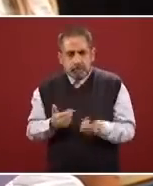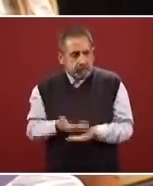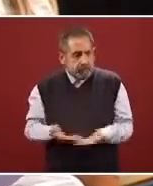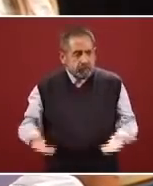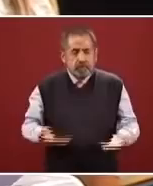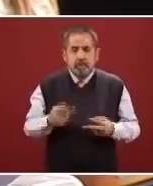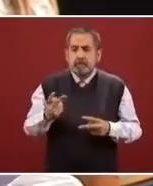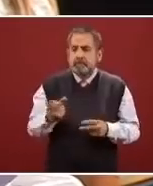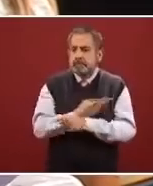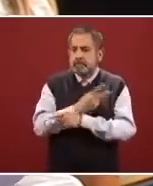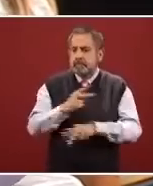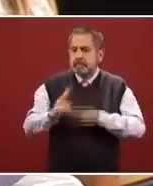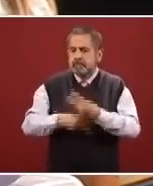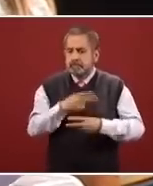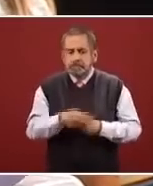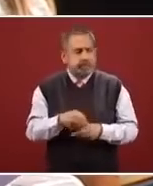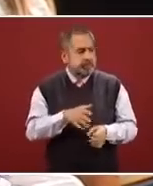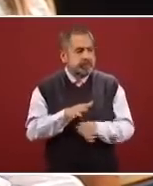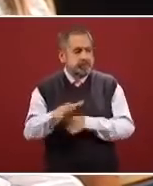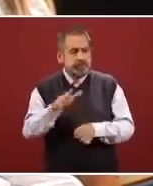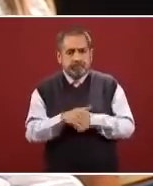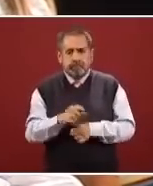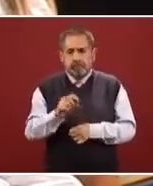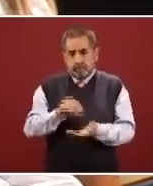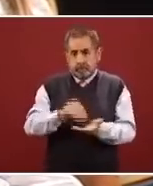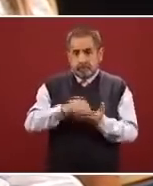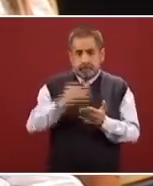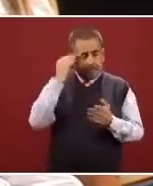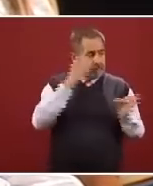falte este material ahora que todavía estamos en la fase 1?